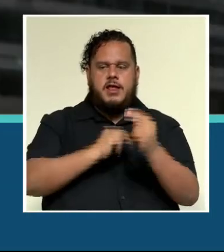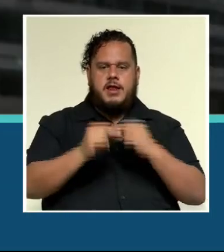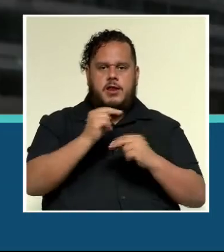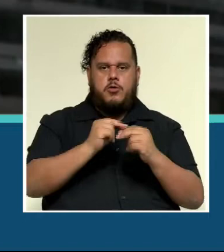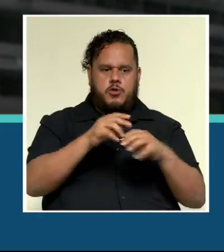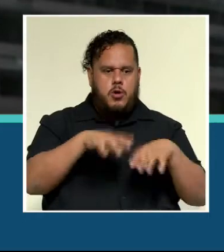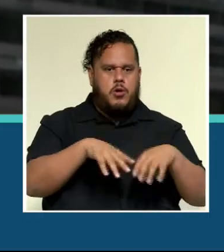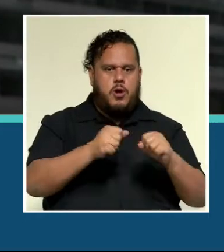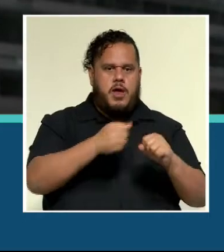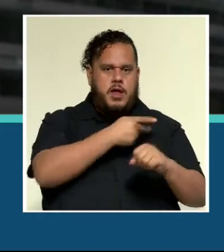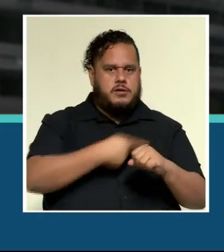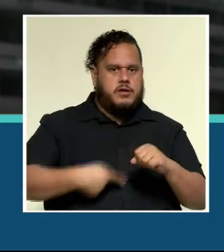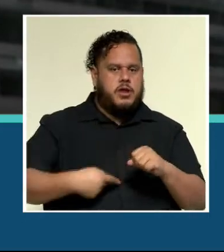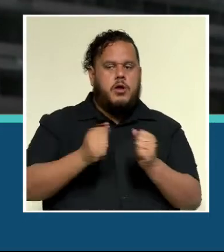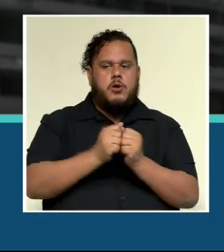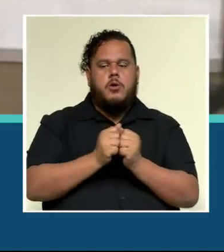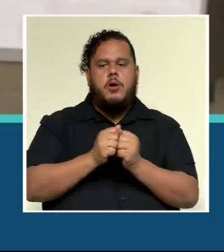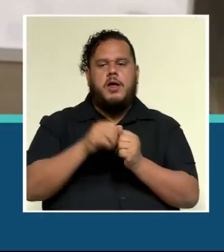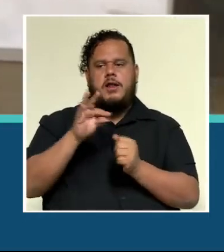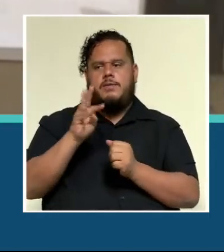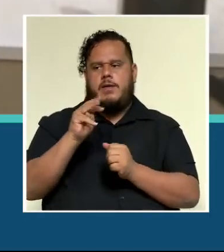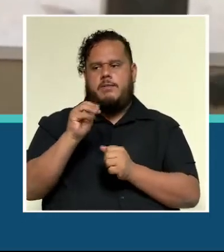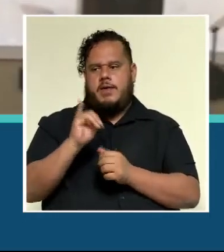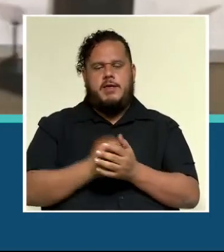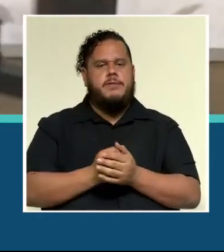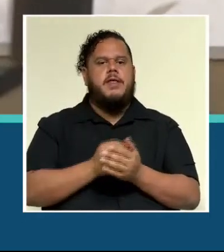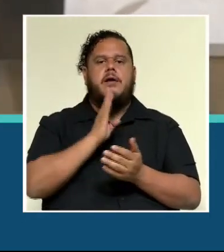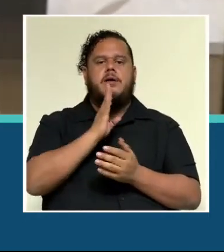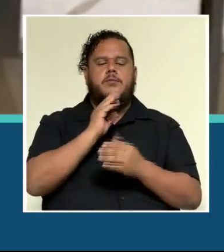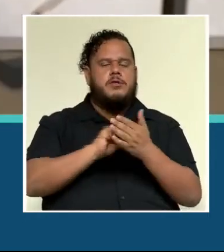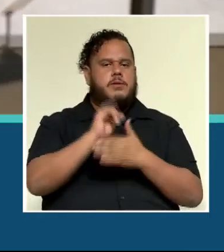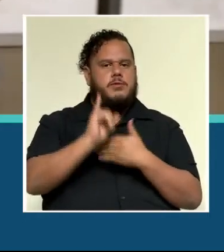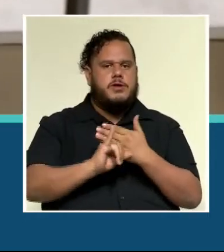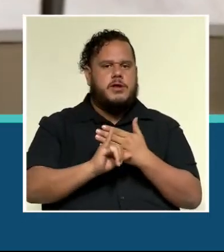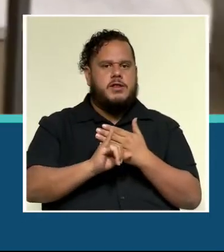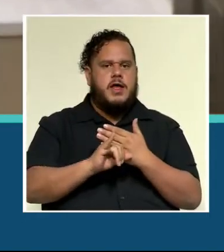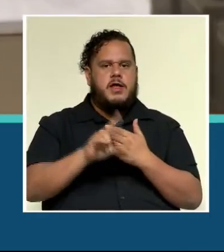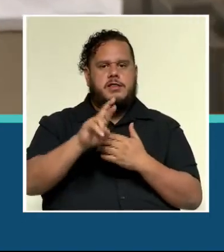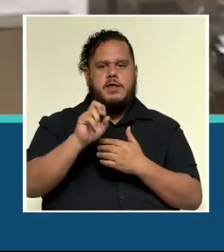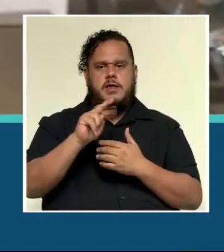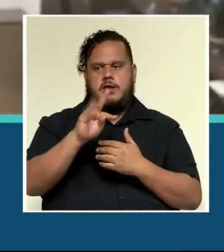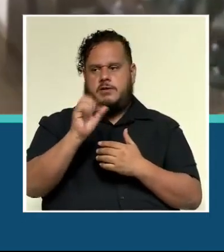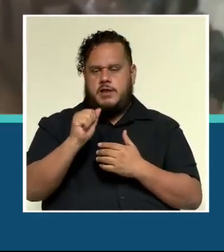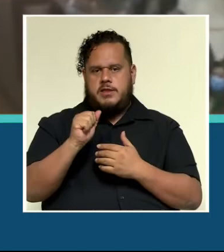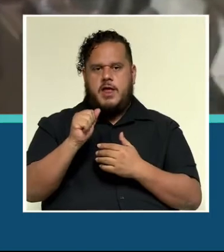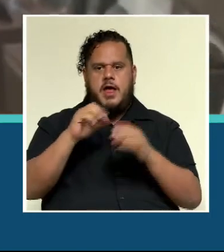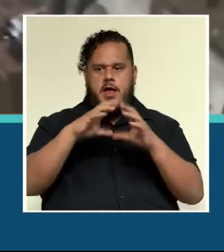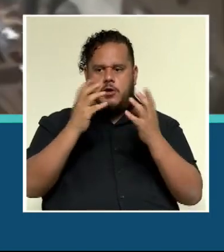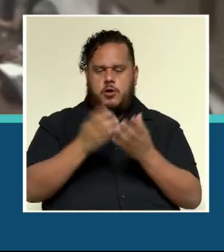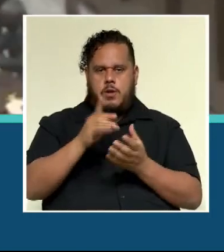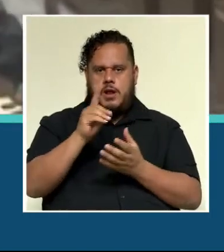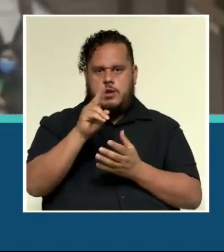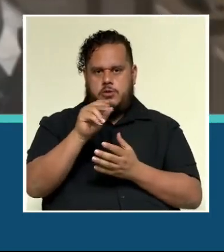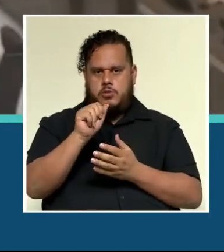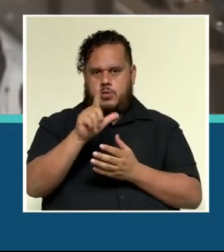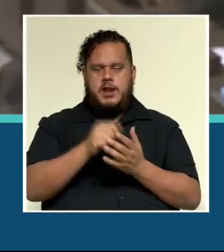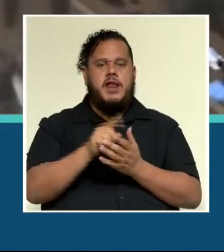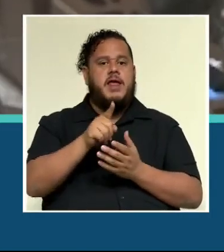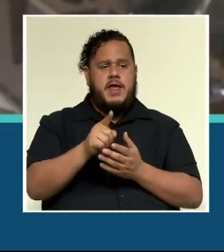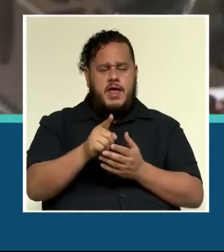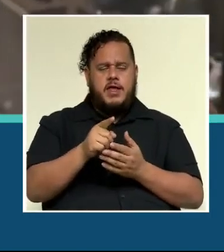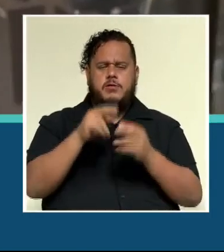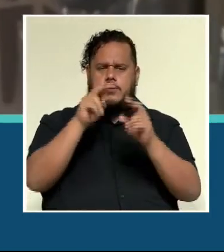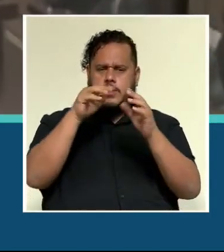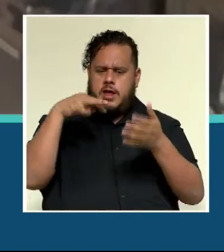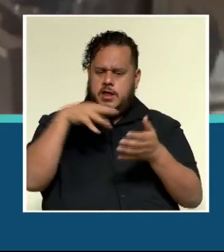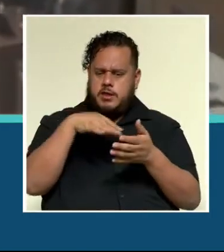Fondo Monetario Internacional. Hablamos del proyecto de renta global dual. Esta iniciativa de ley, que se estudiaba hasta el